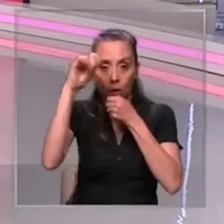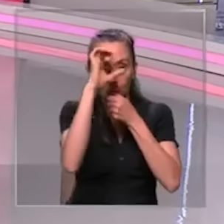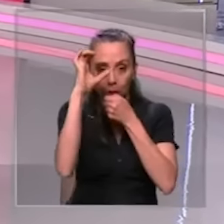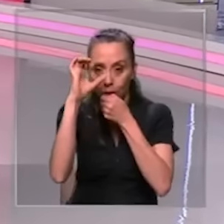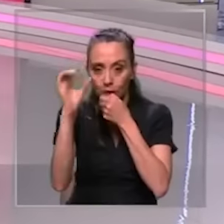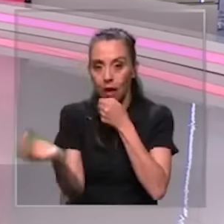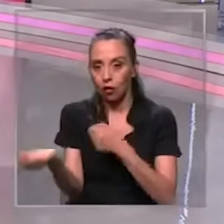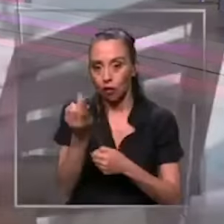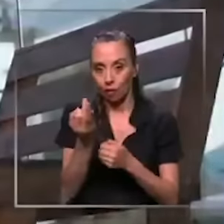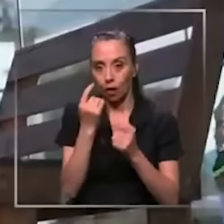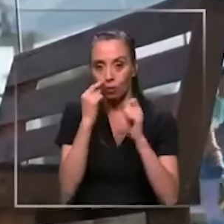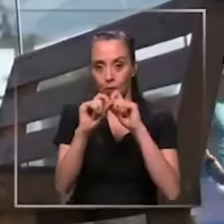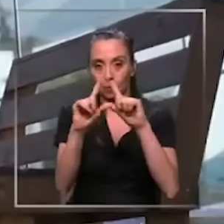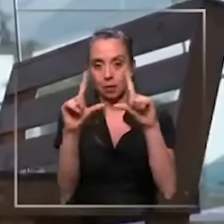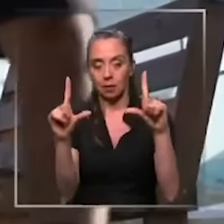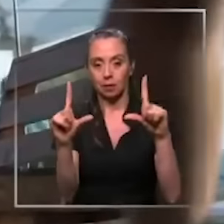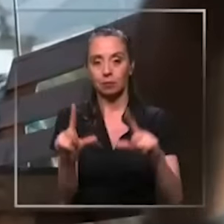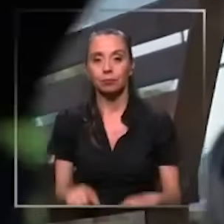continuación.